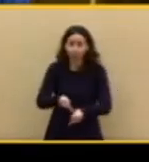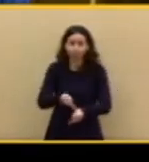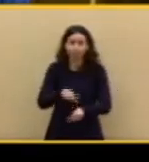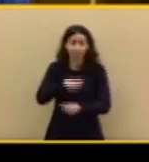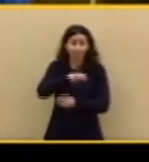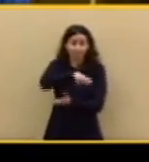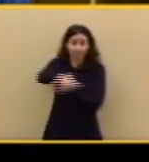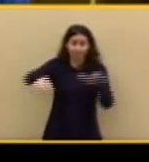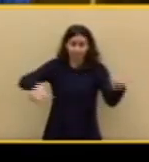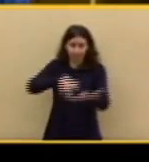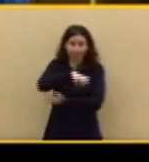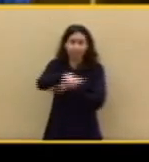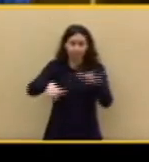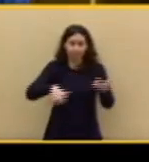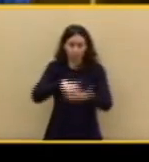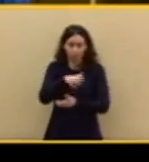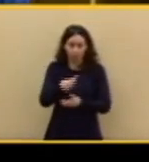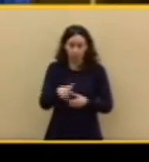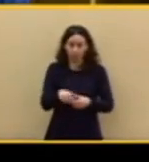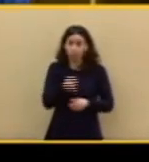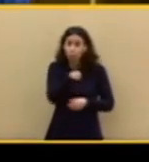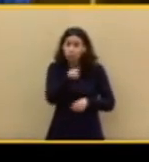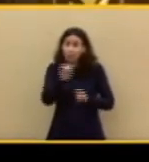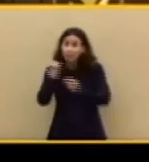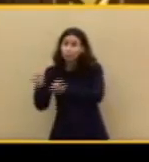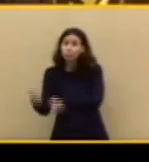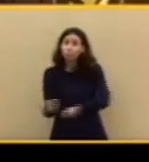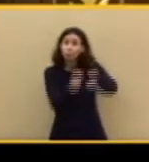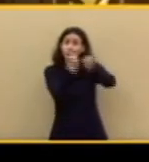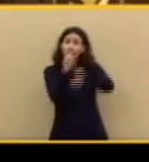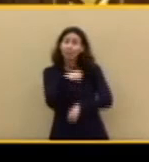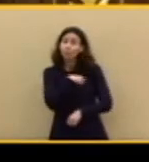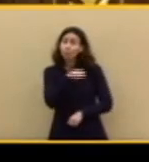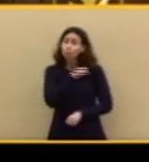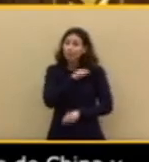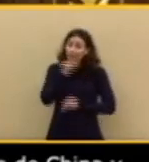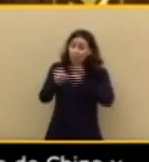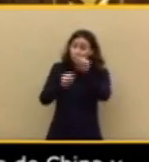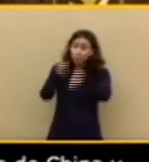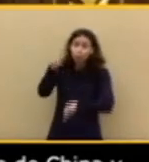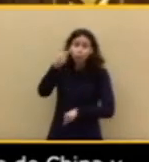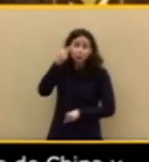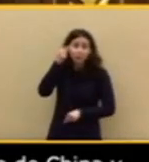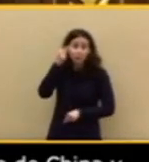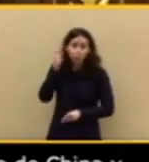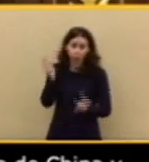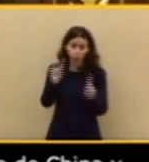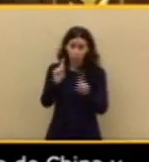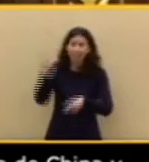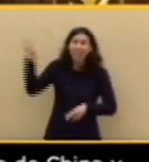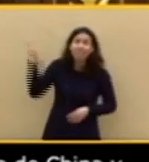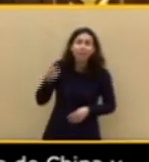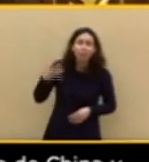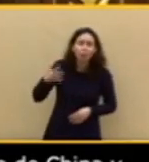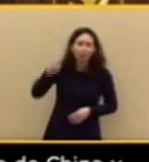que son un lobby brutal y están destrozando a una parte de la juventud española. Lo demás olvídense, no pierdan el tiempo, créanme.